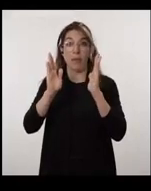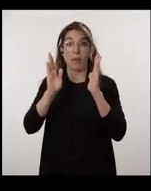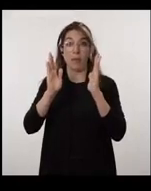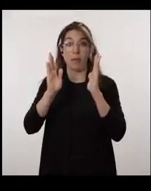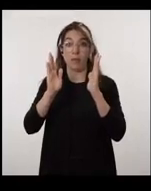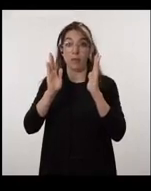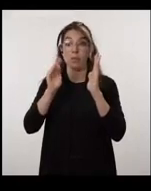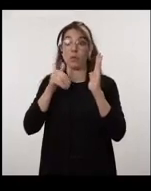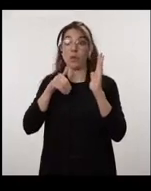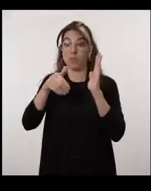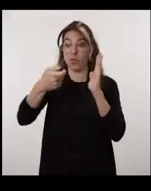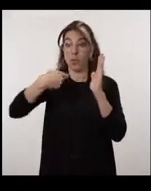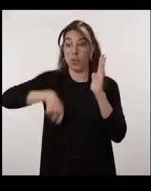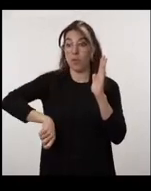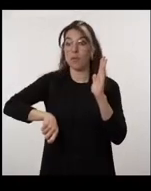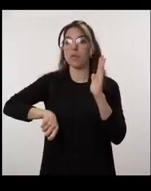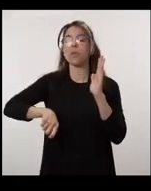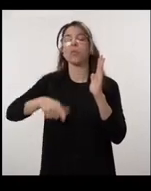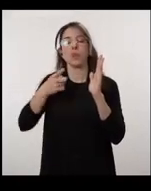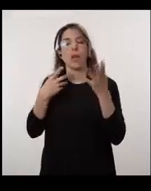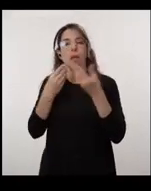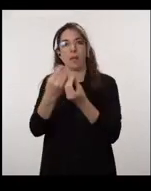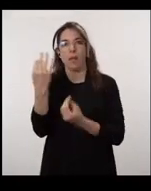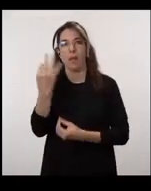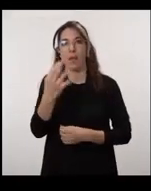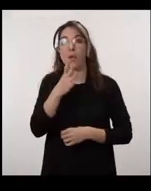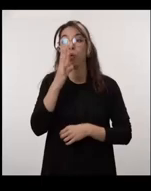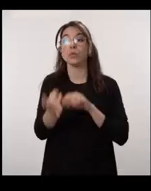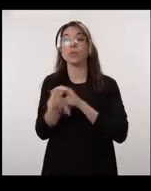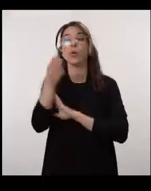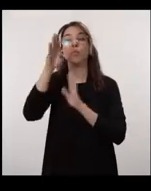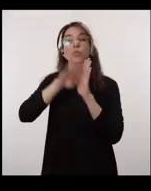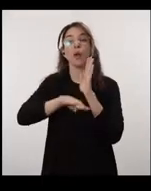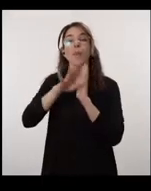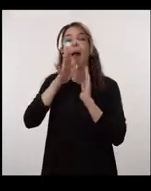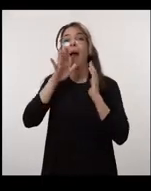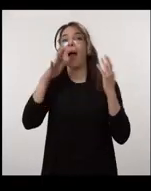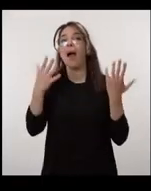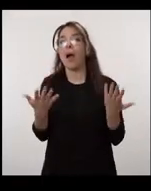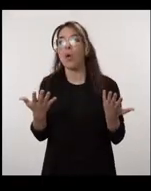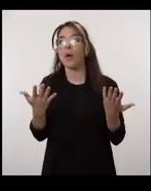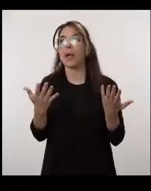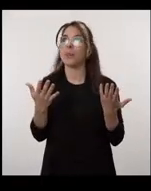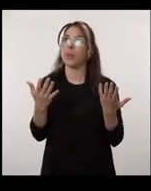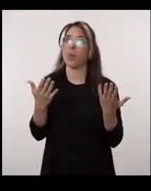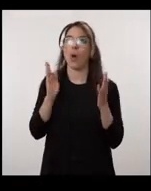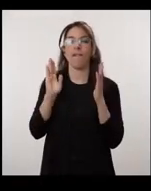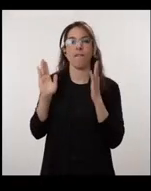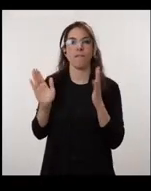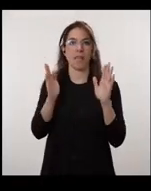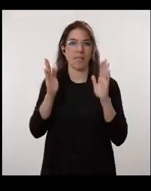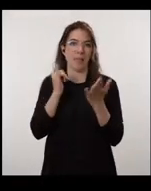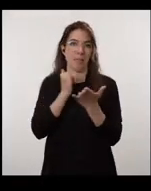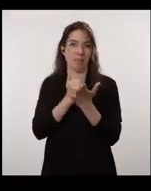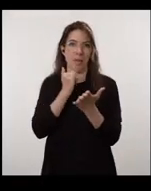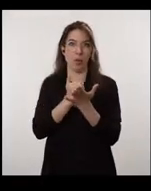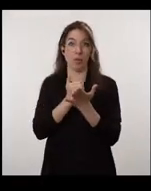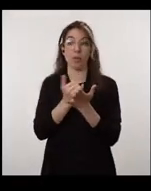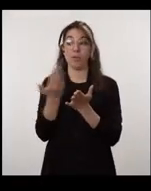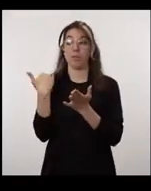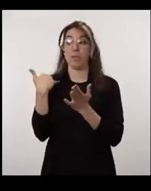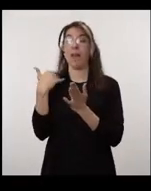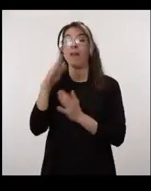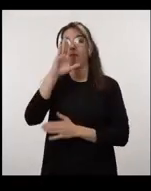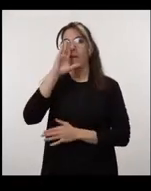en el inicio de esta carrera investigadora por eso lanzamos este programa que en la actualidad se encuentra en una fase piloto que se